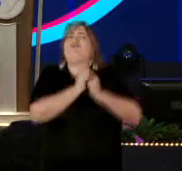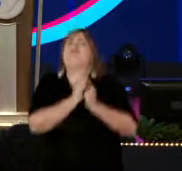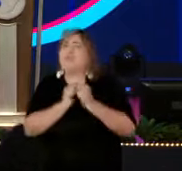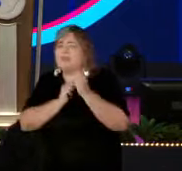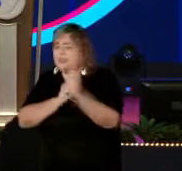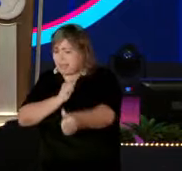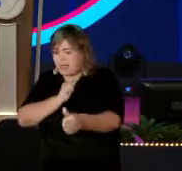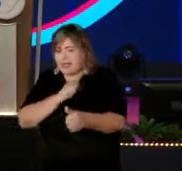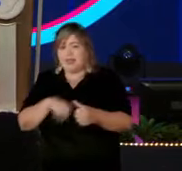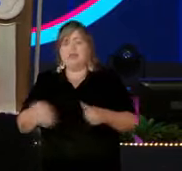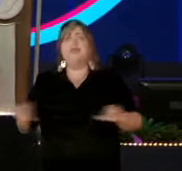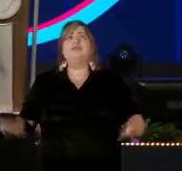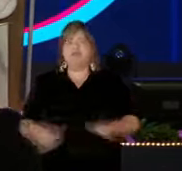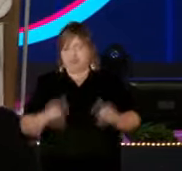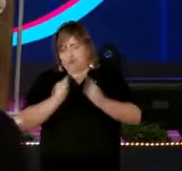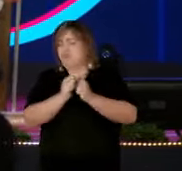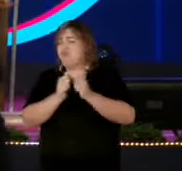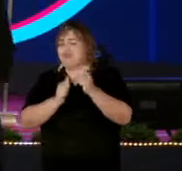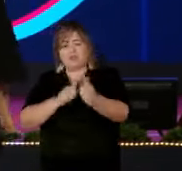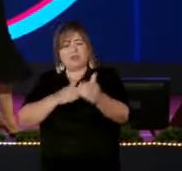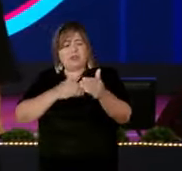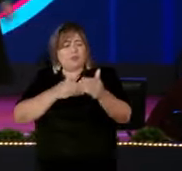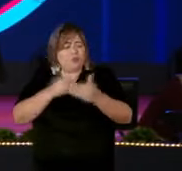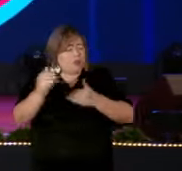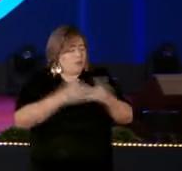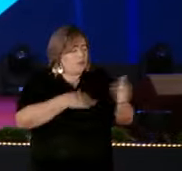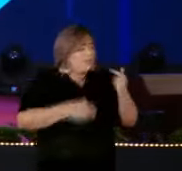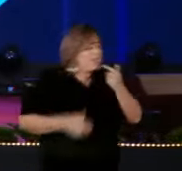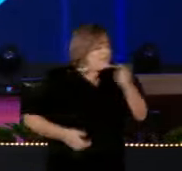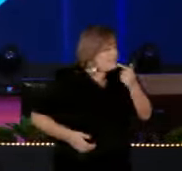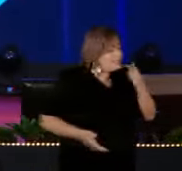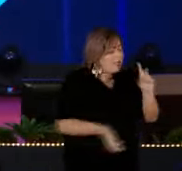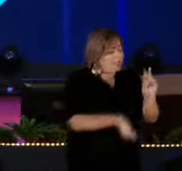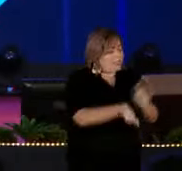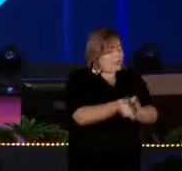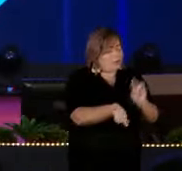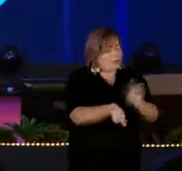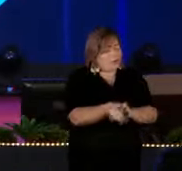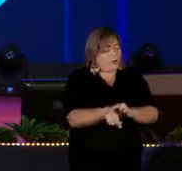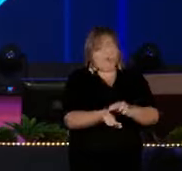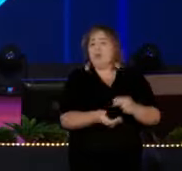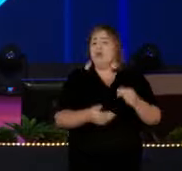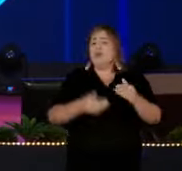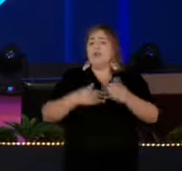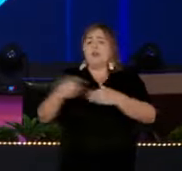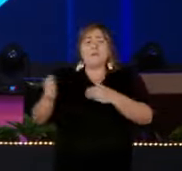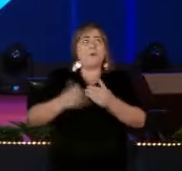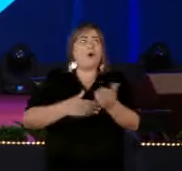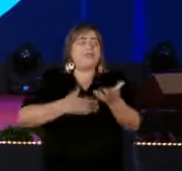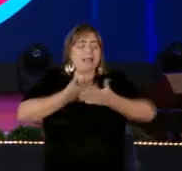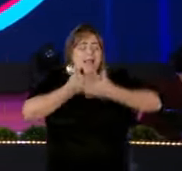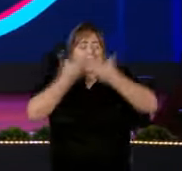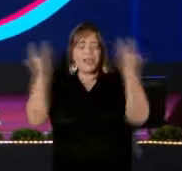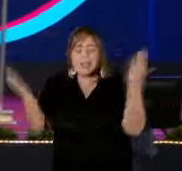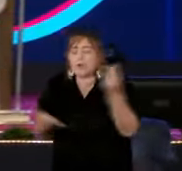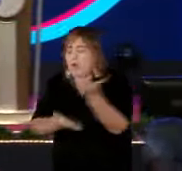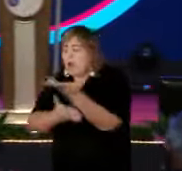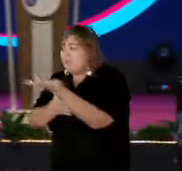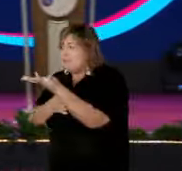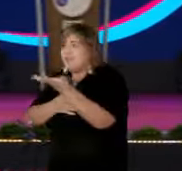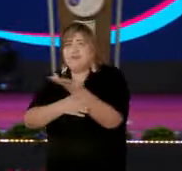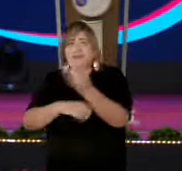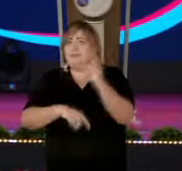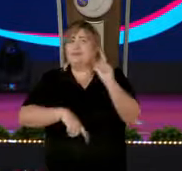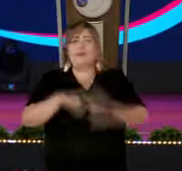atravesar, lo voy a atravesar. No importa lo que diga la ciencia, no importa la prueba, no importa la escasez, no importa la batalla, lo